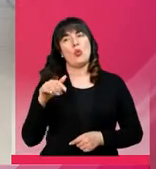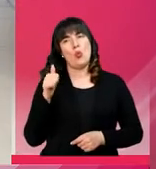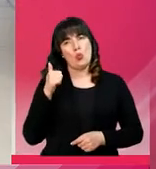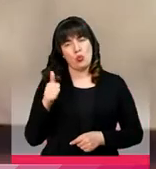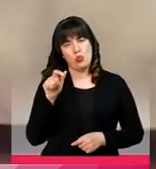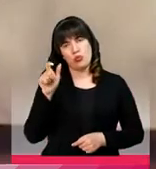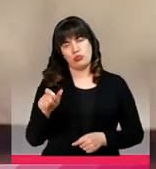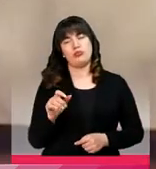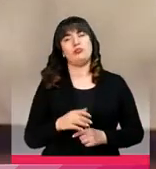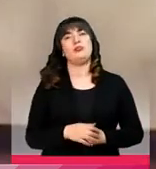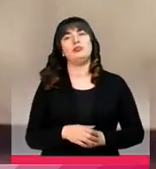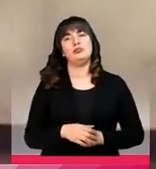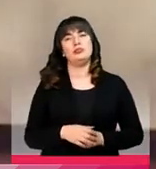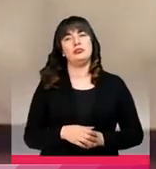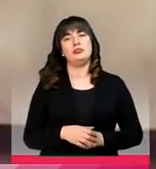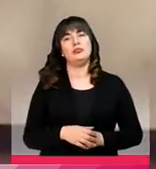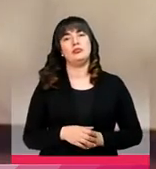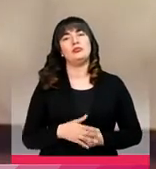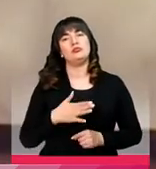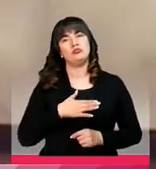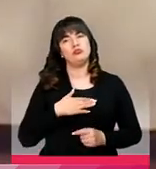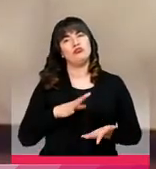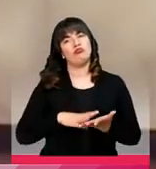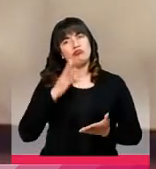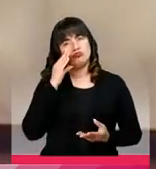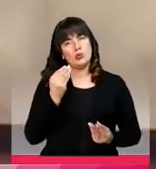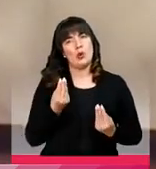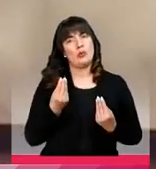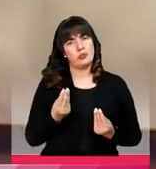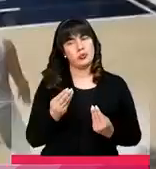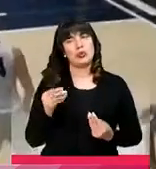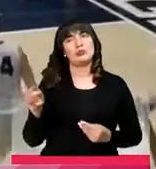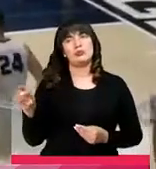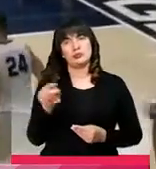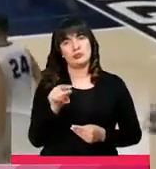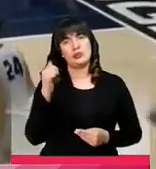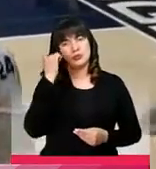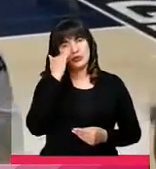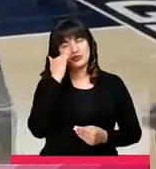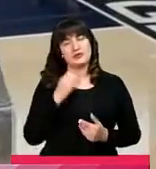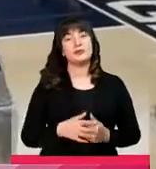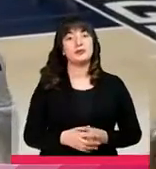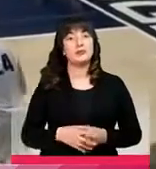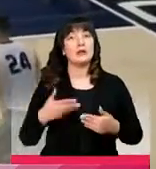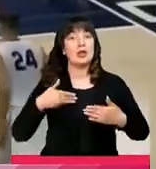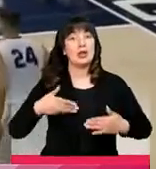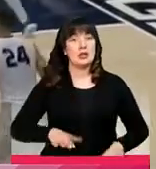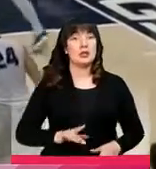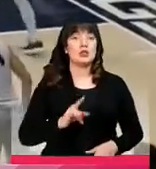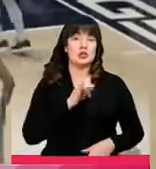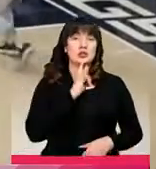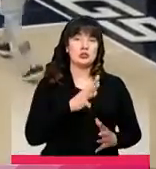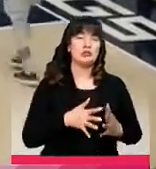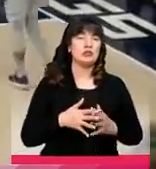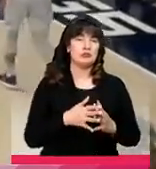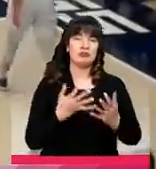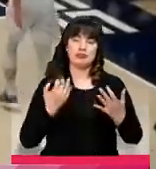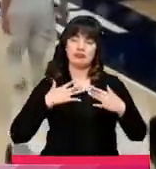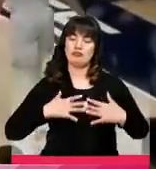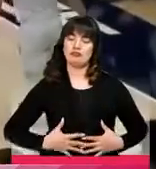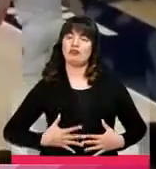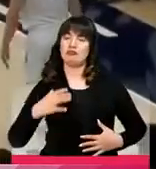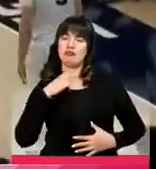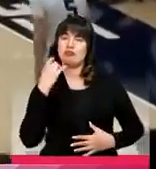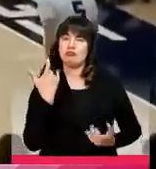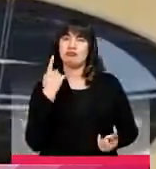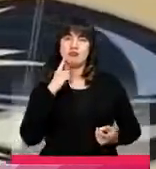y yo aprendí mucho, mucho, mucho de esos profesores. Aunque nació en Estados Unidos, quiere vestir los colores de Colombia